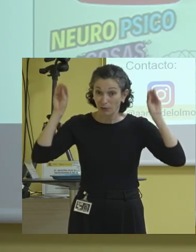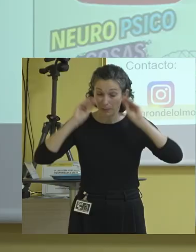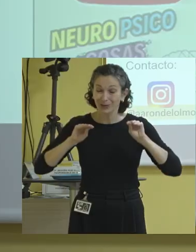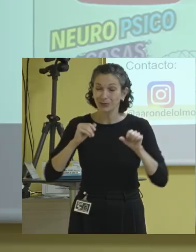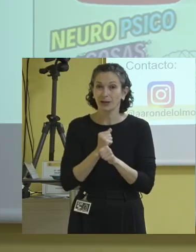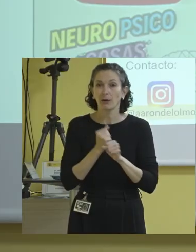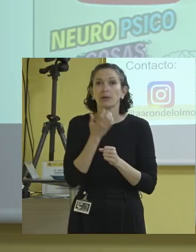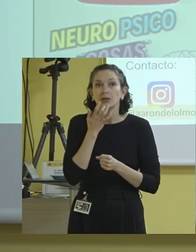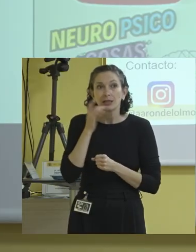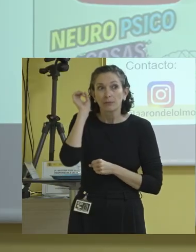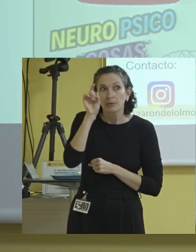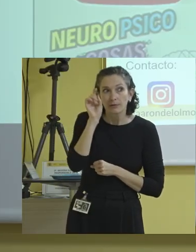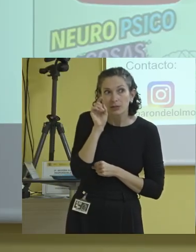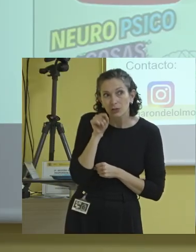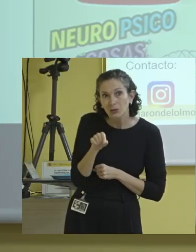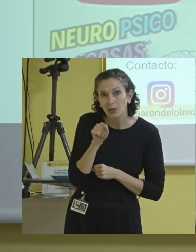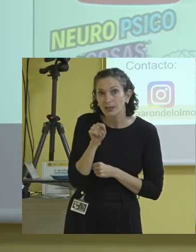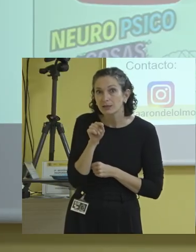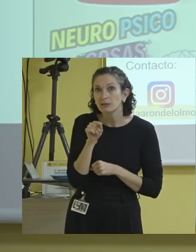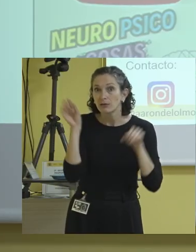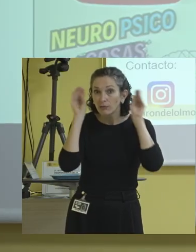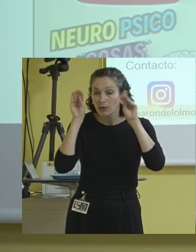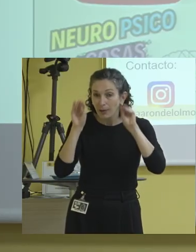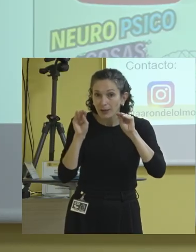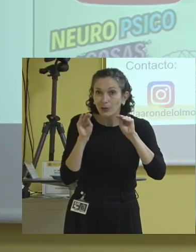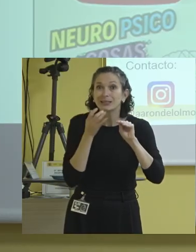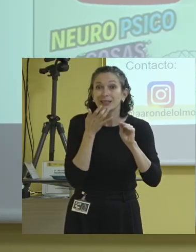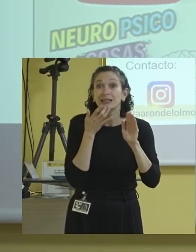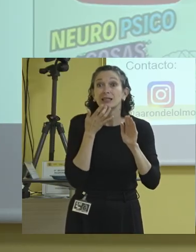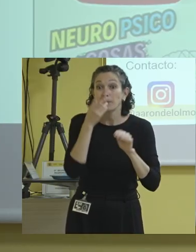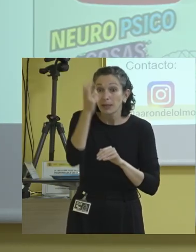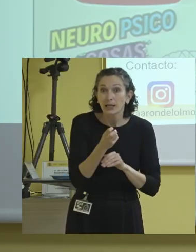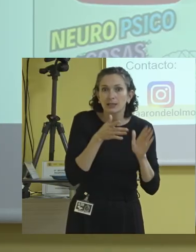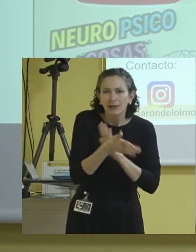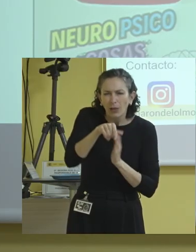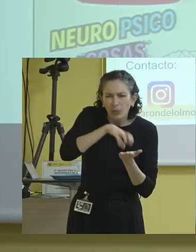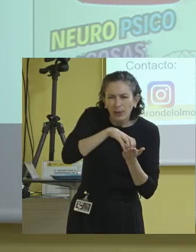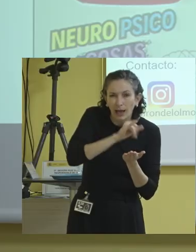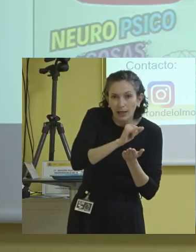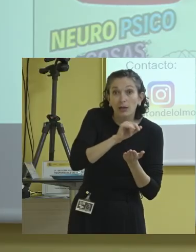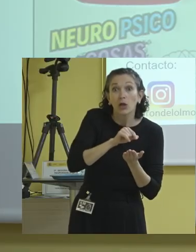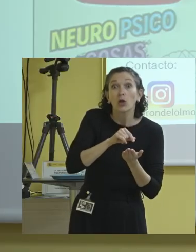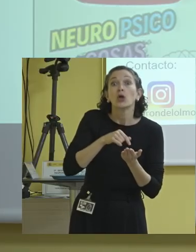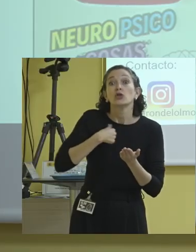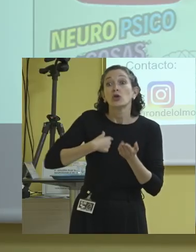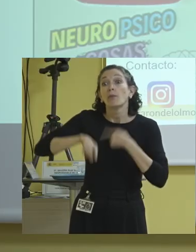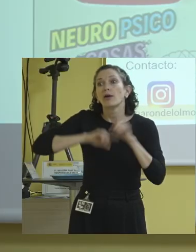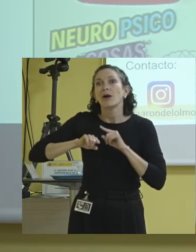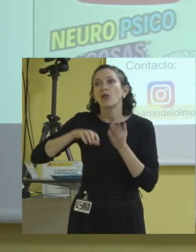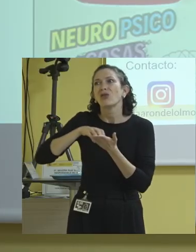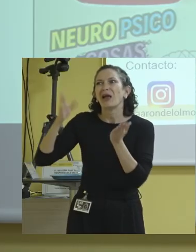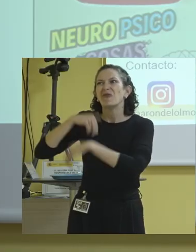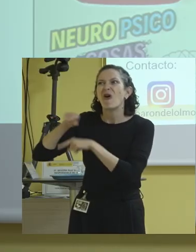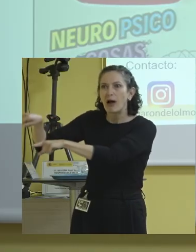docentes, los que estáis aquí ya veníais con la duda. Mi preocupación es los que están allí que no están dudando. Entonces hay que ir allí también a hacer